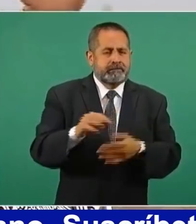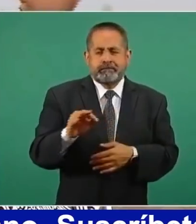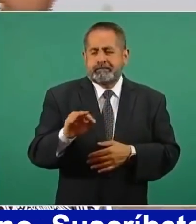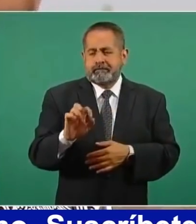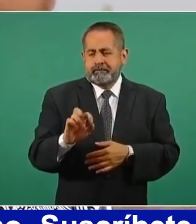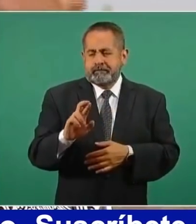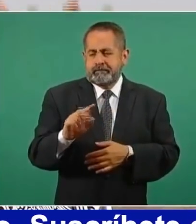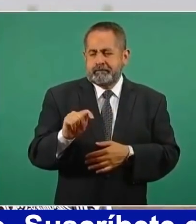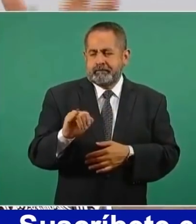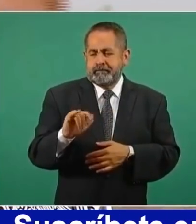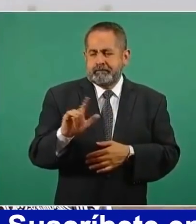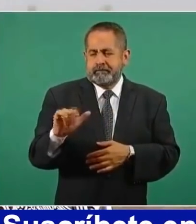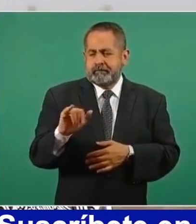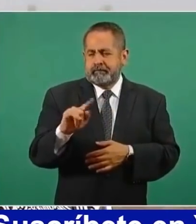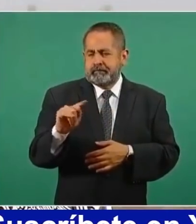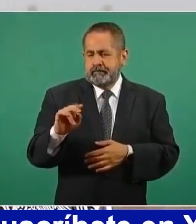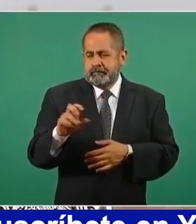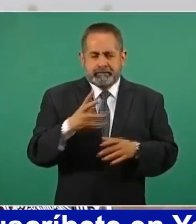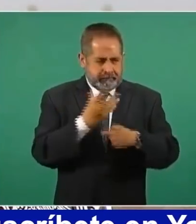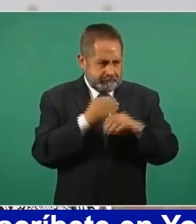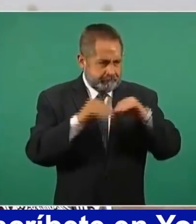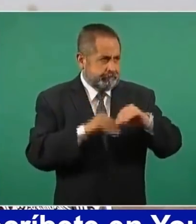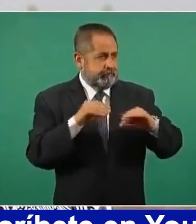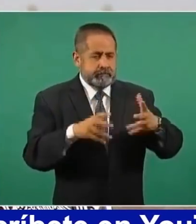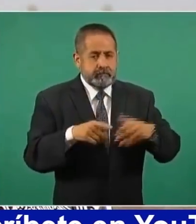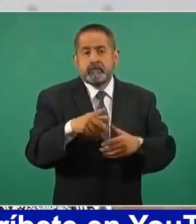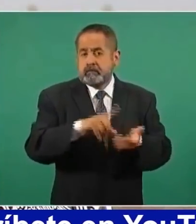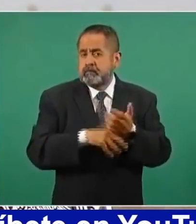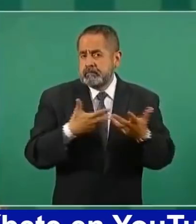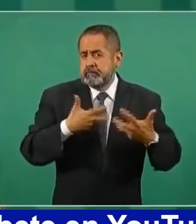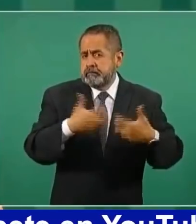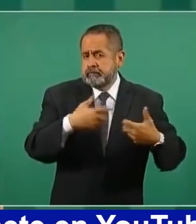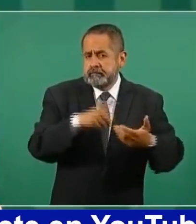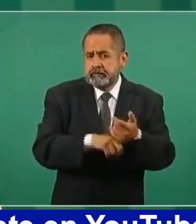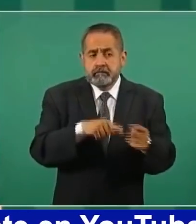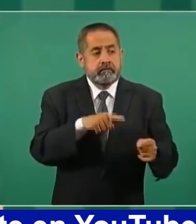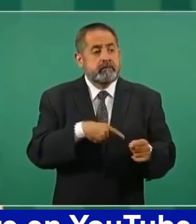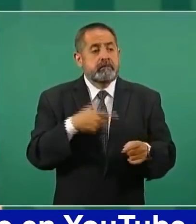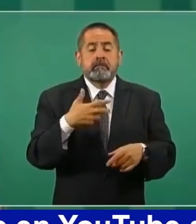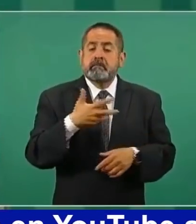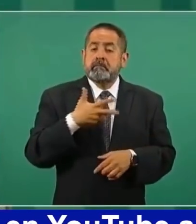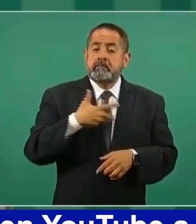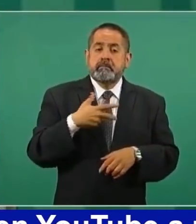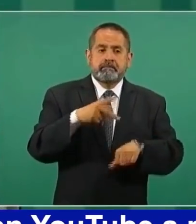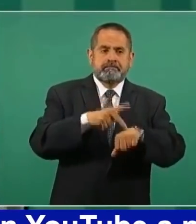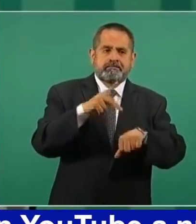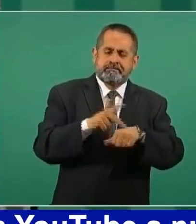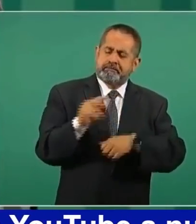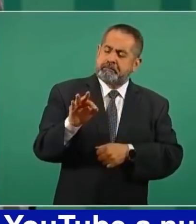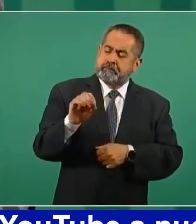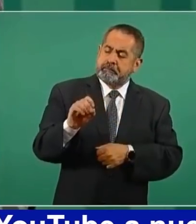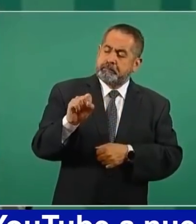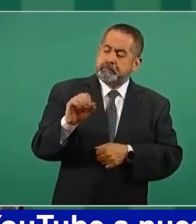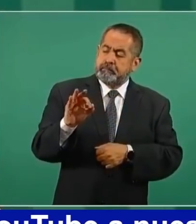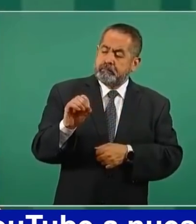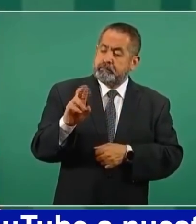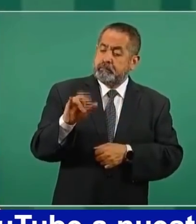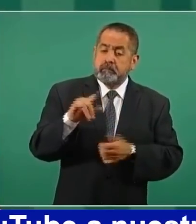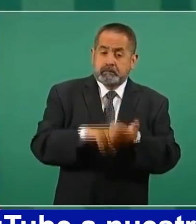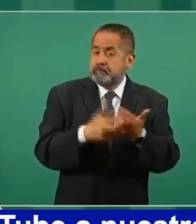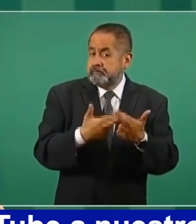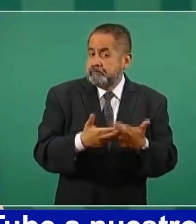integrada, porque hay esta reserva de roca fosfórica, hay